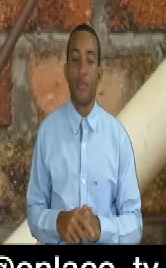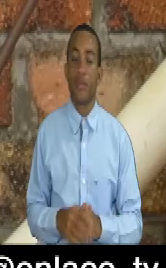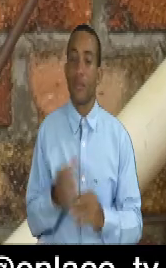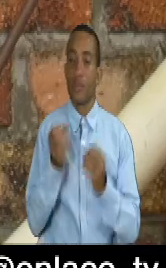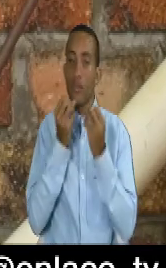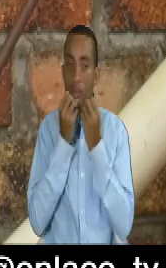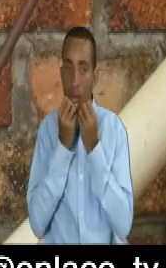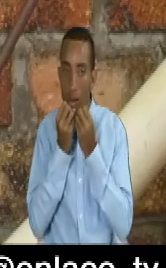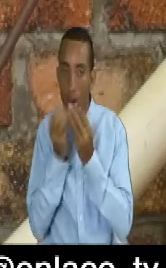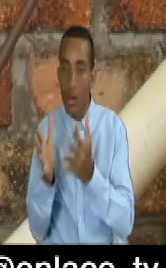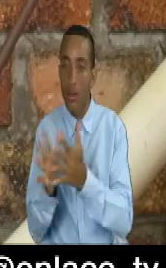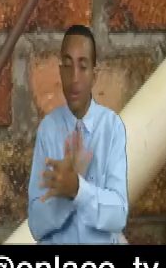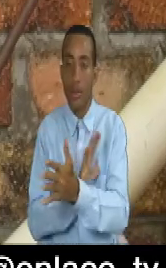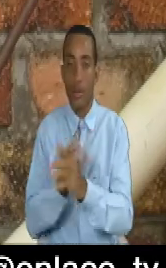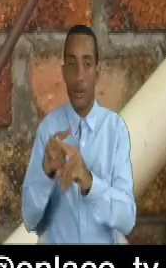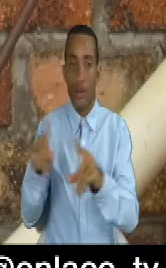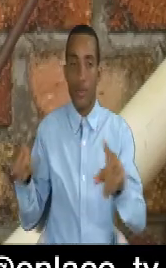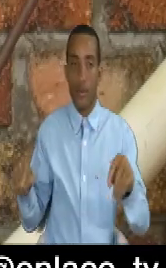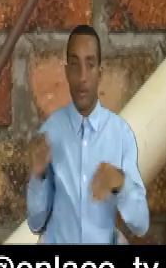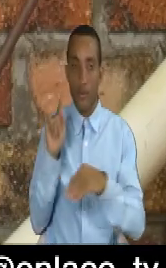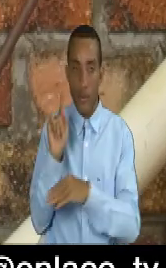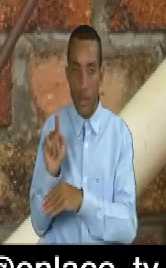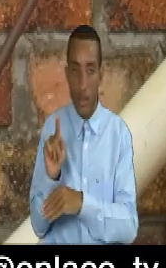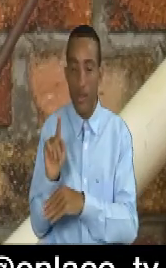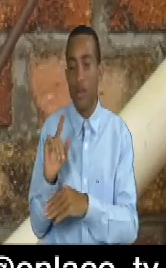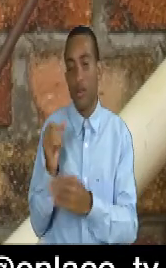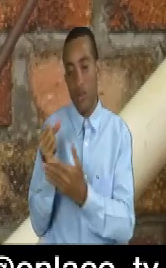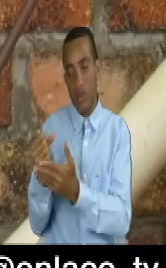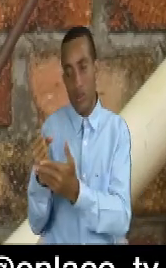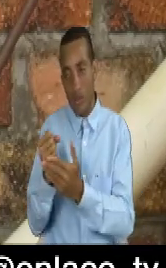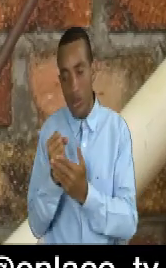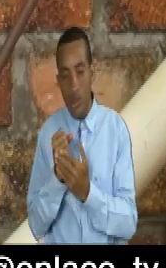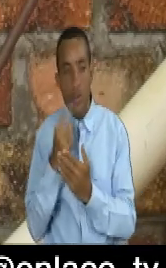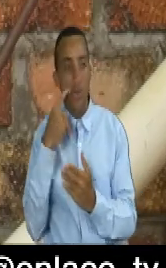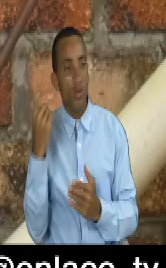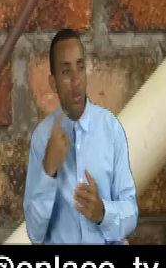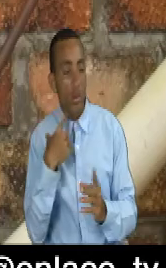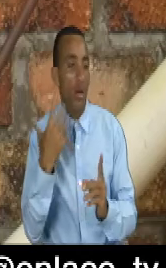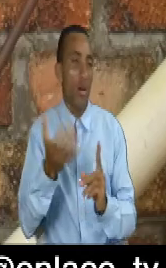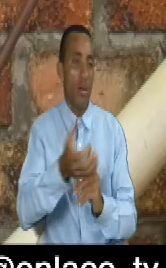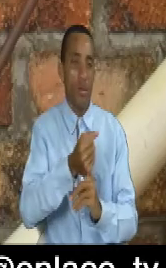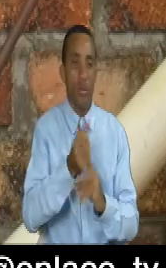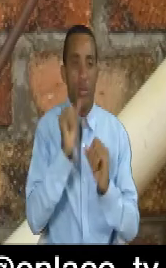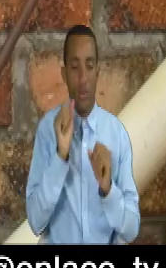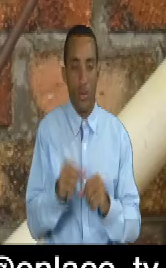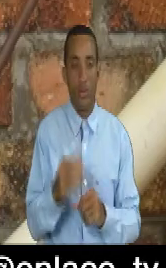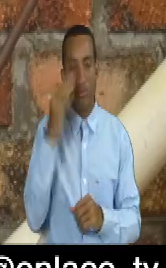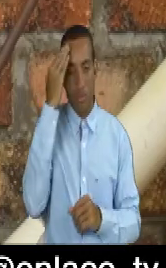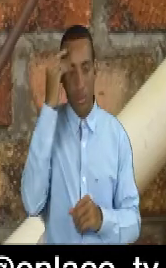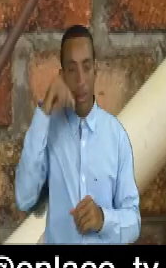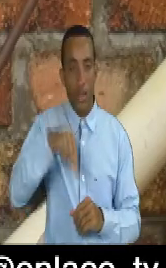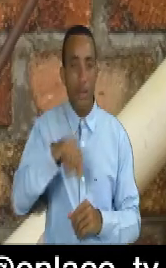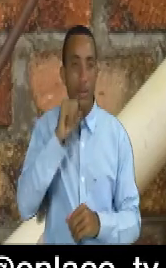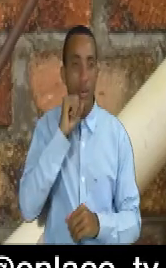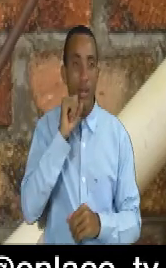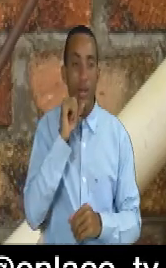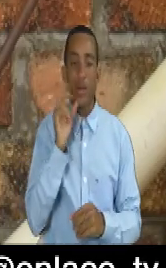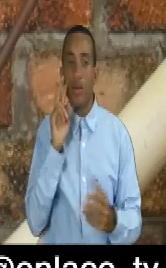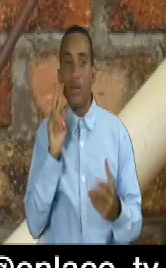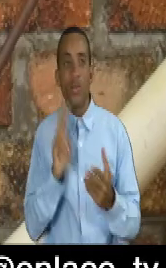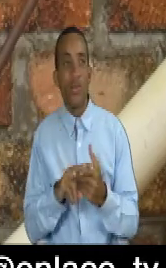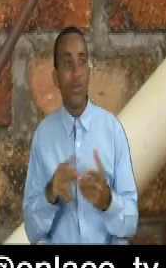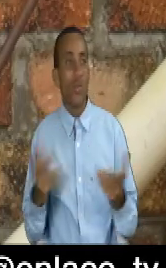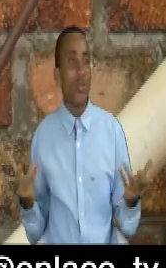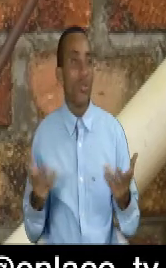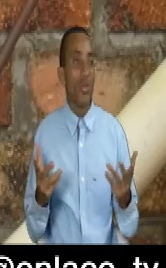denuncia ante la fiscalía para que nos colaboren a ubicarla a ella. Sabemos que está aquí en la ciudad de Barranca, pero desconocemos con